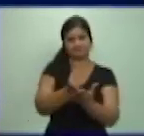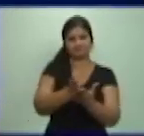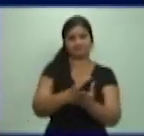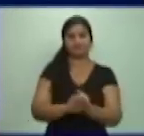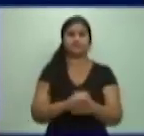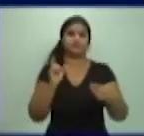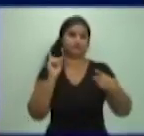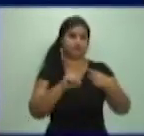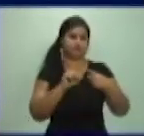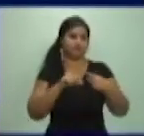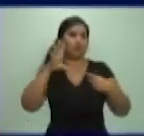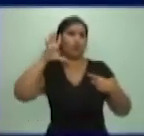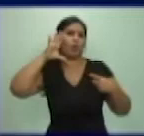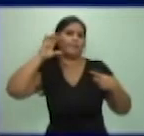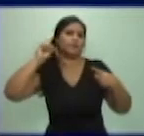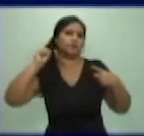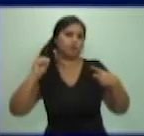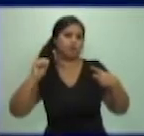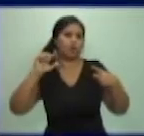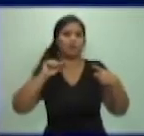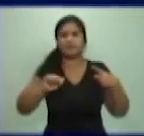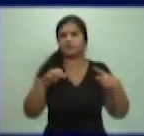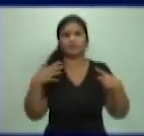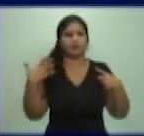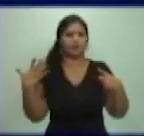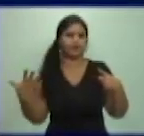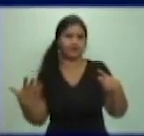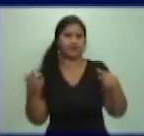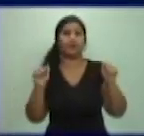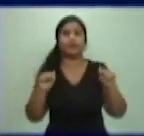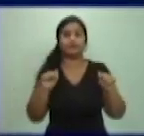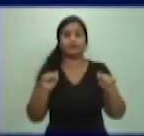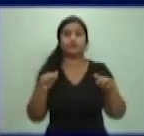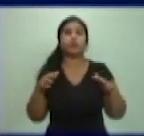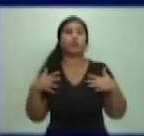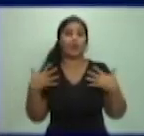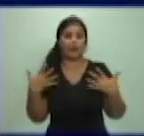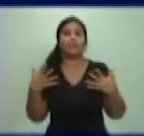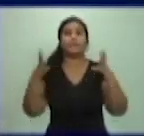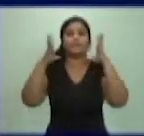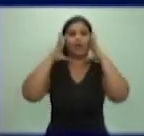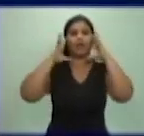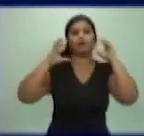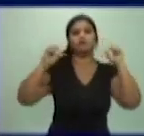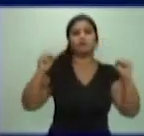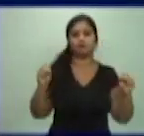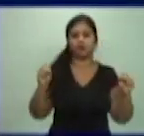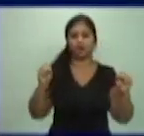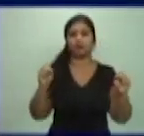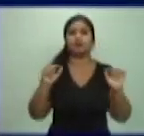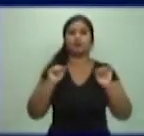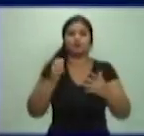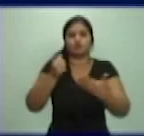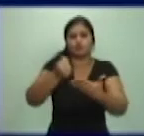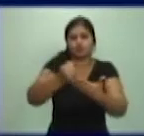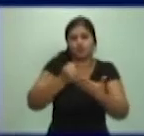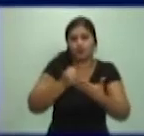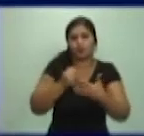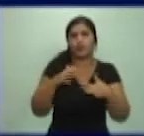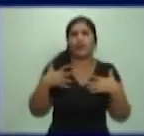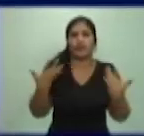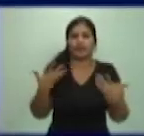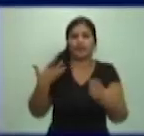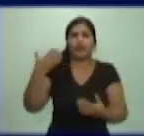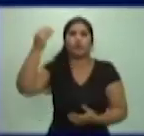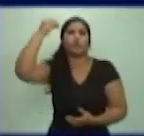La comprensión. La comprensión es el componente de entrada, el que nos aporta los conocimientos. ¿A través